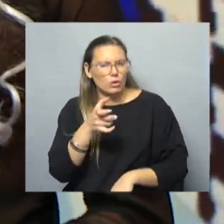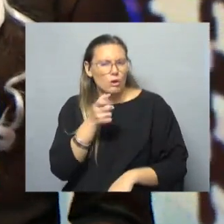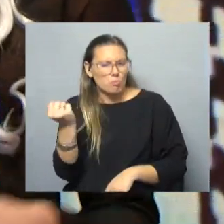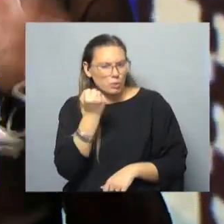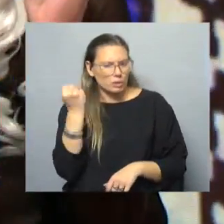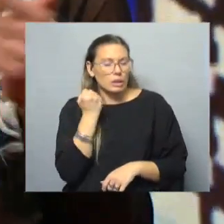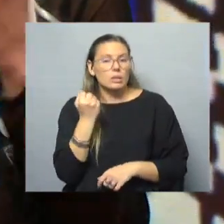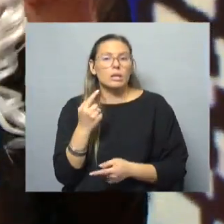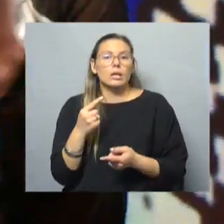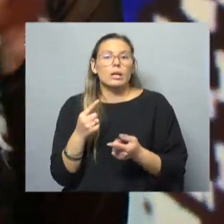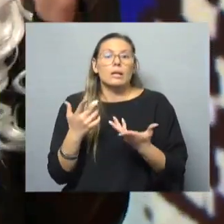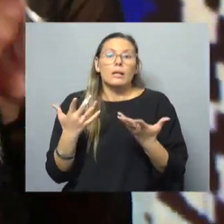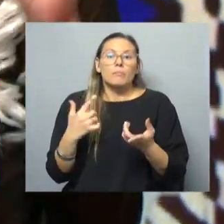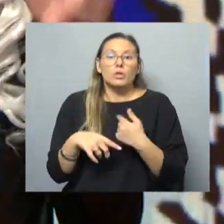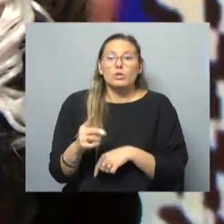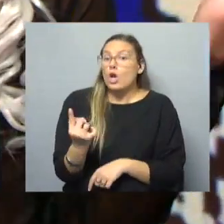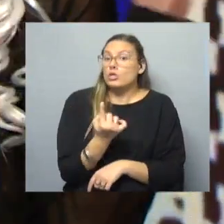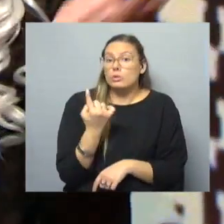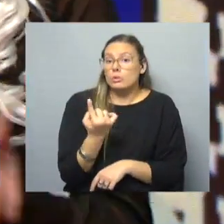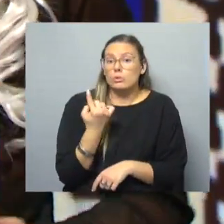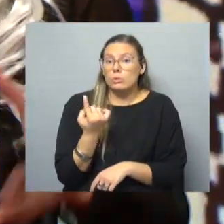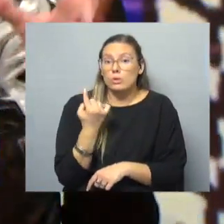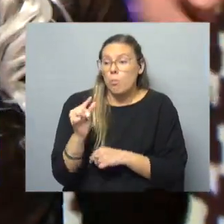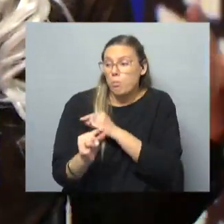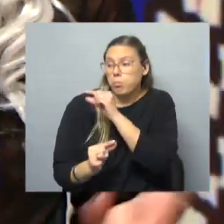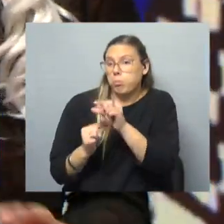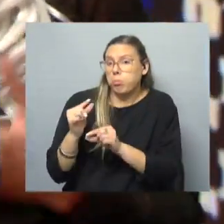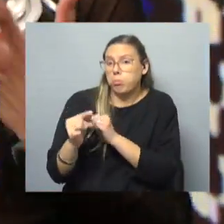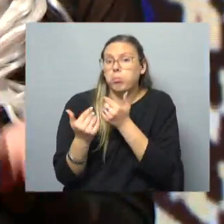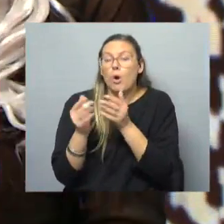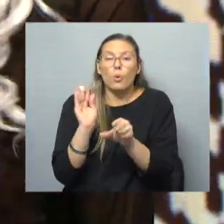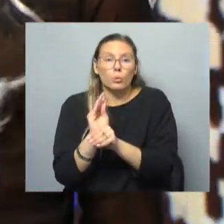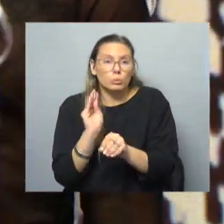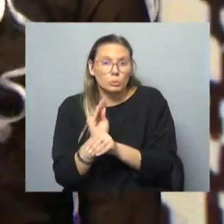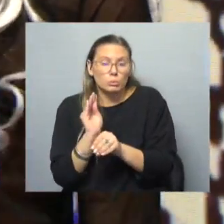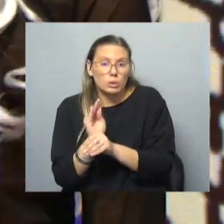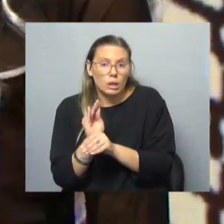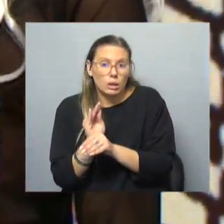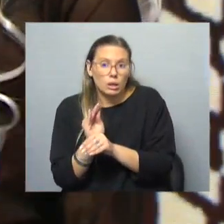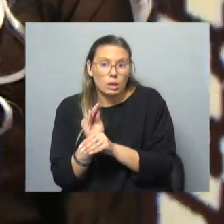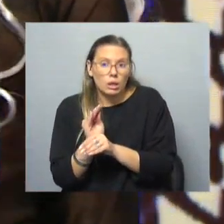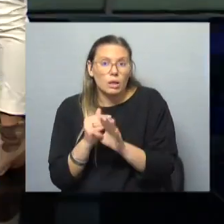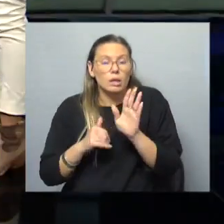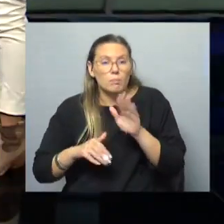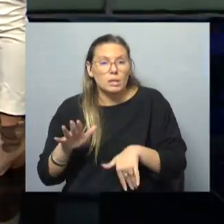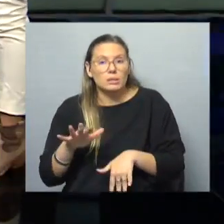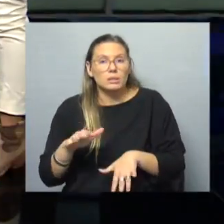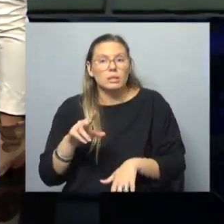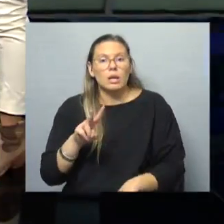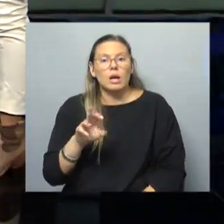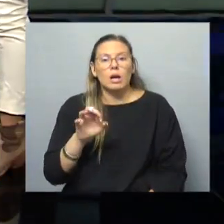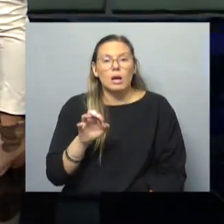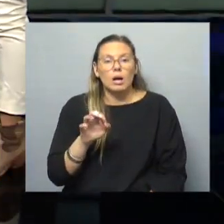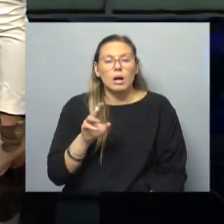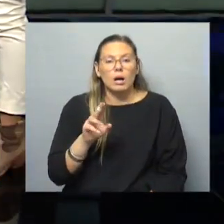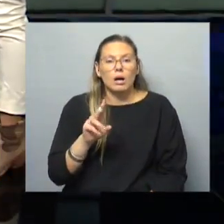decidió solite, de a poquito, comenzar la cultura y nada, creciendo exponencialmente. ¿Y qué es el Vogue, por ejemplo?